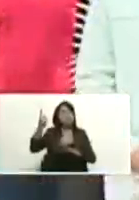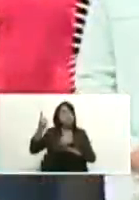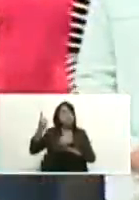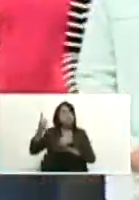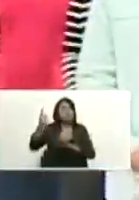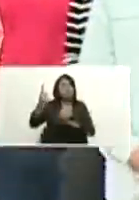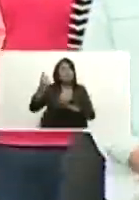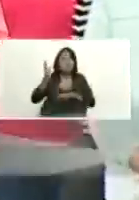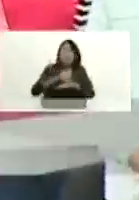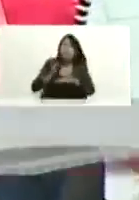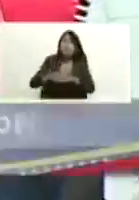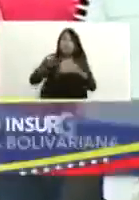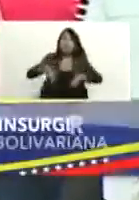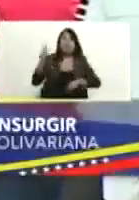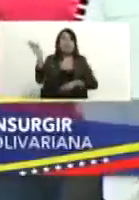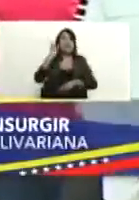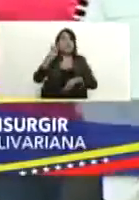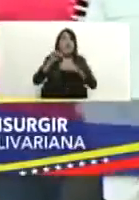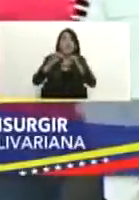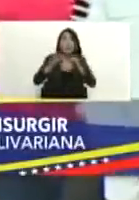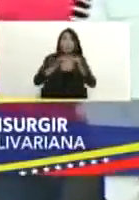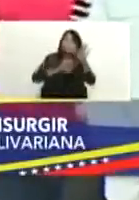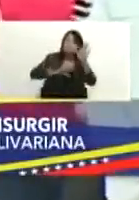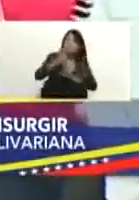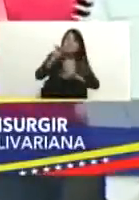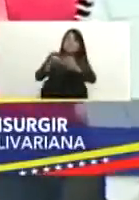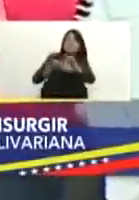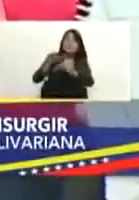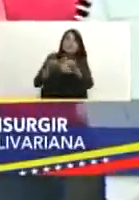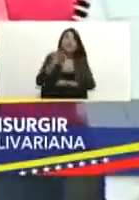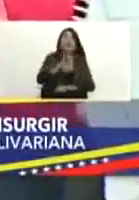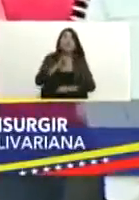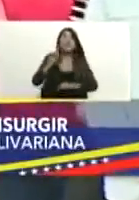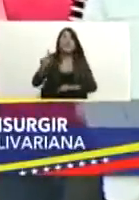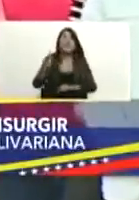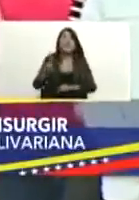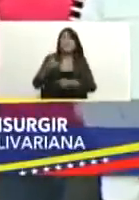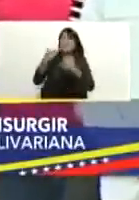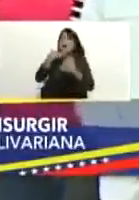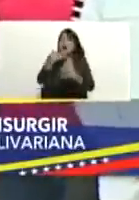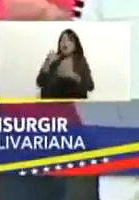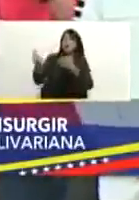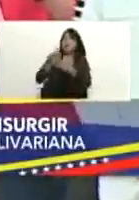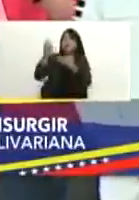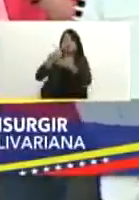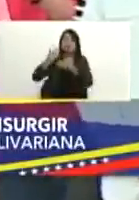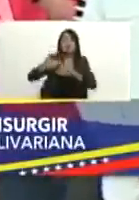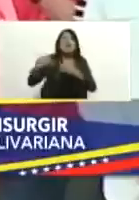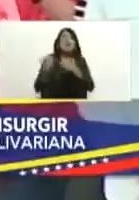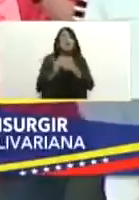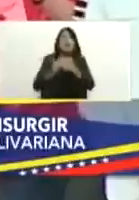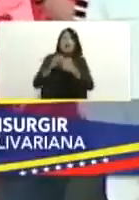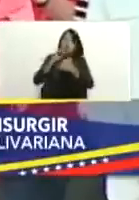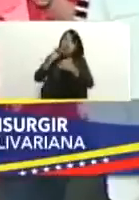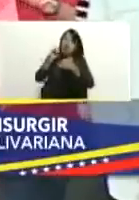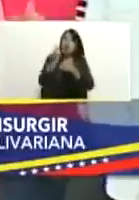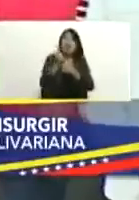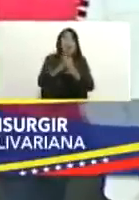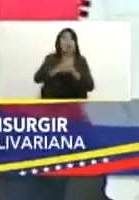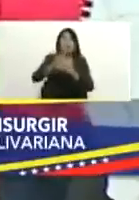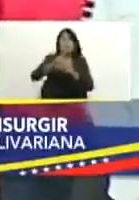tus palabras. Que Venezuela seguirá su rumbo en el siglo XXI sin chantaje y sin amenaza, con esfuerzo